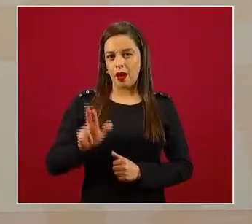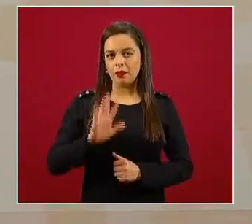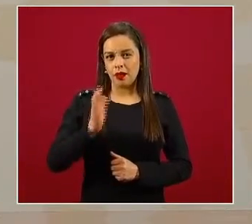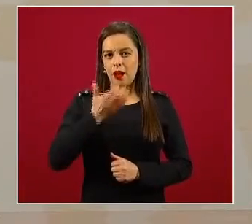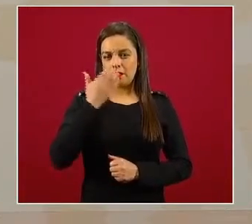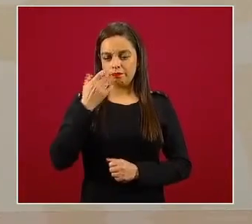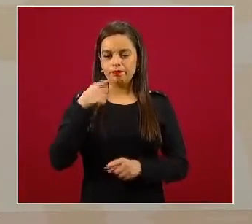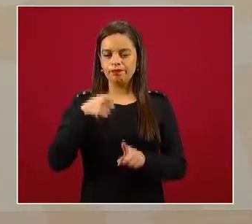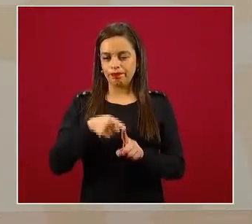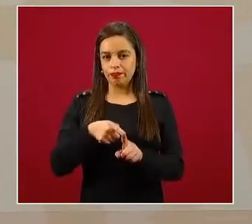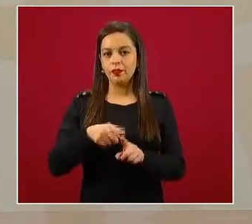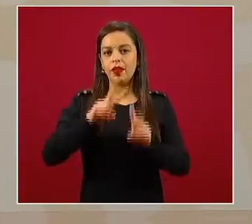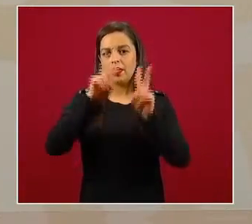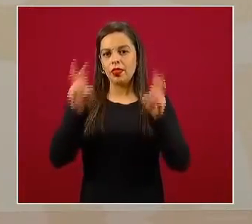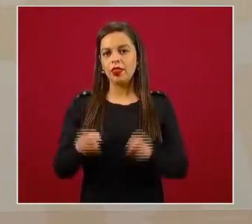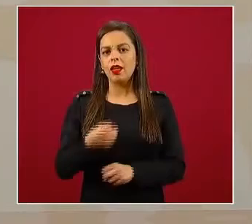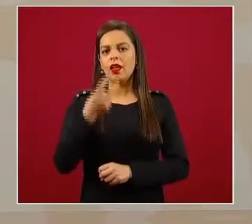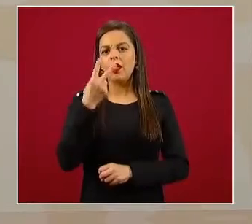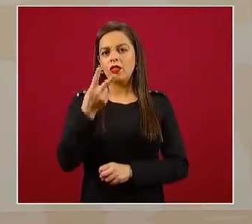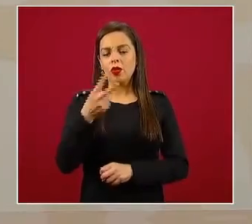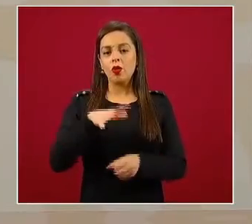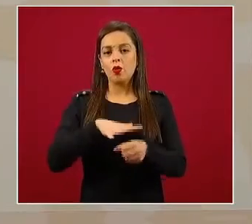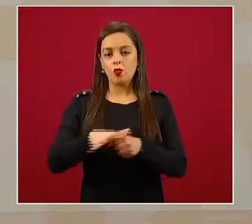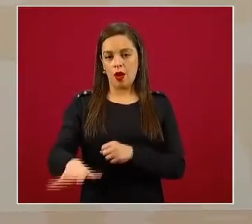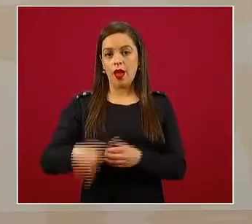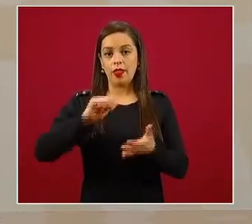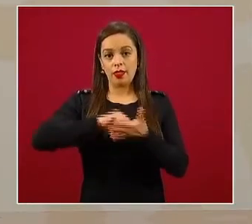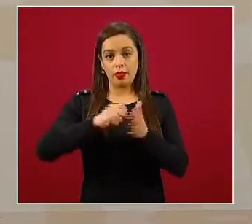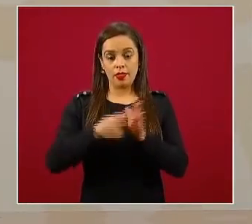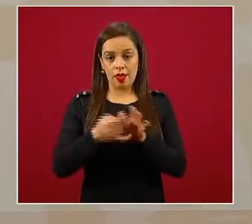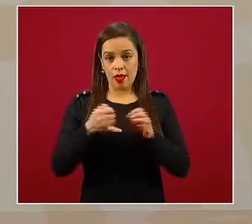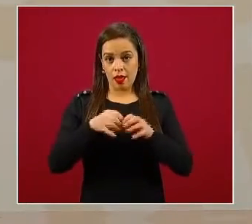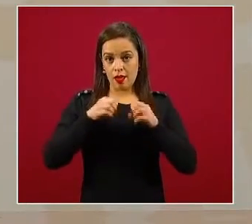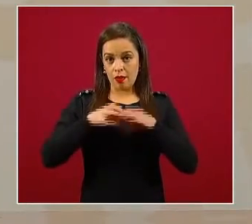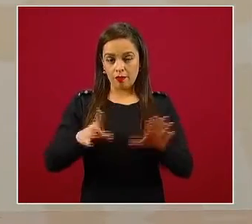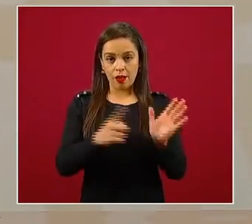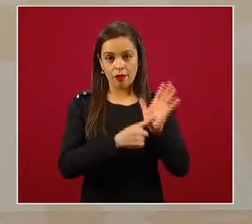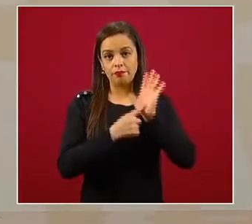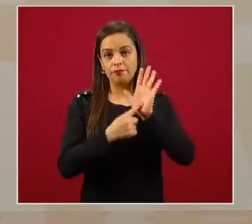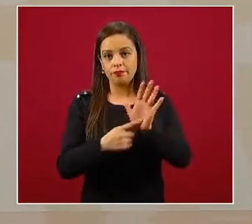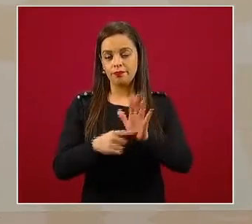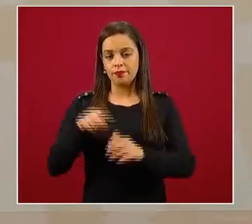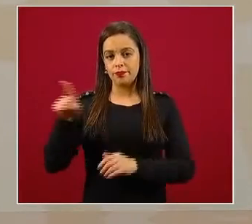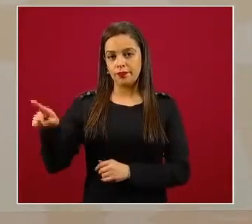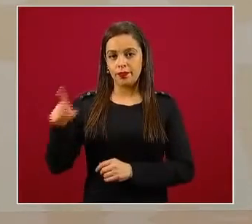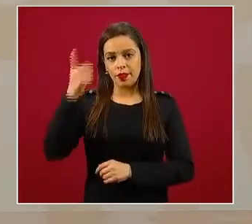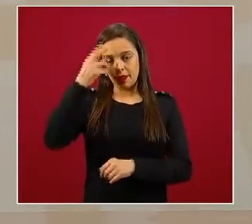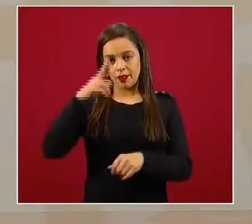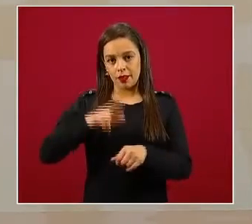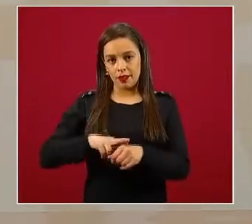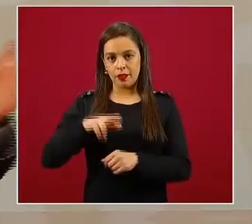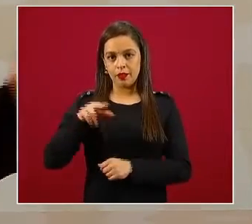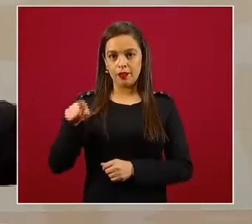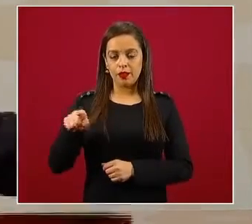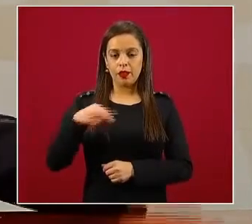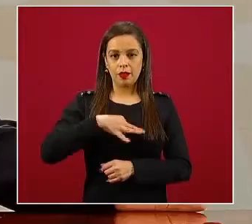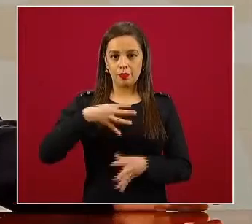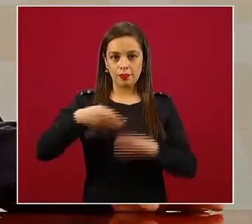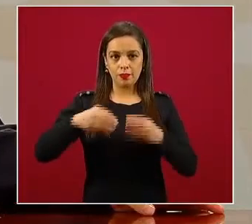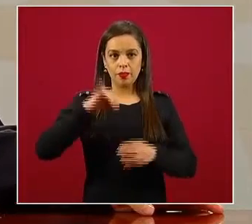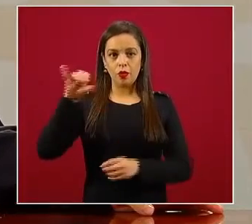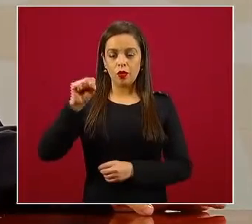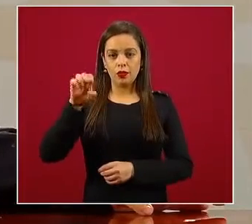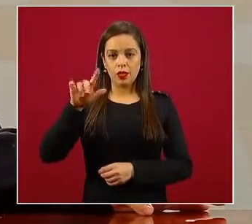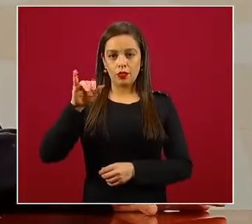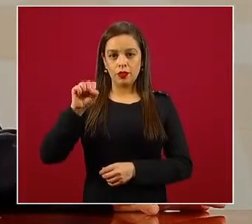dos temas. El informe técnico diario que presentará el doctor José Luis Salomía, director general de Epidemiología, y